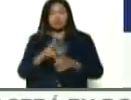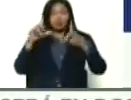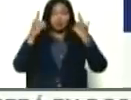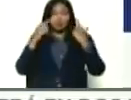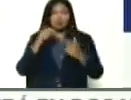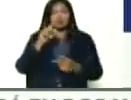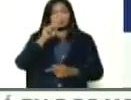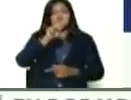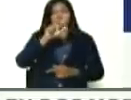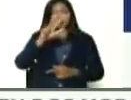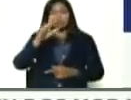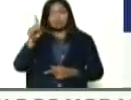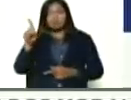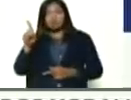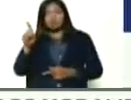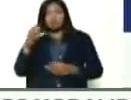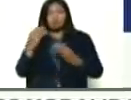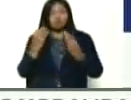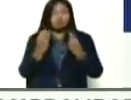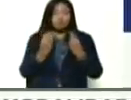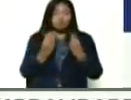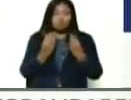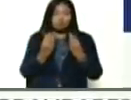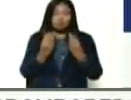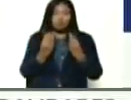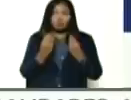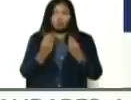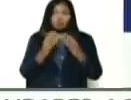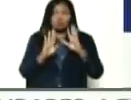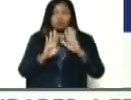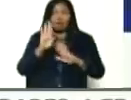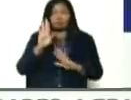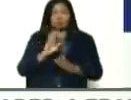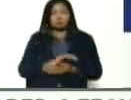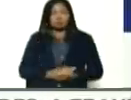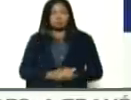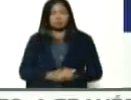131 están muy pero muy muy altos